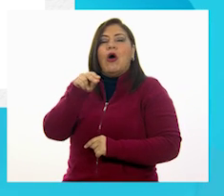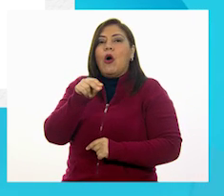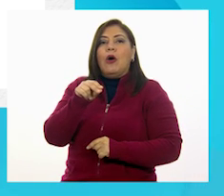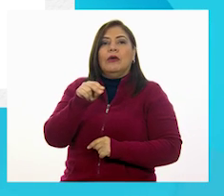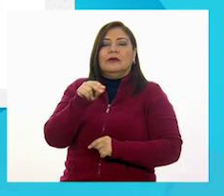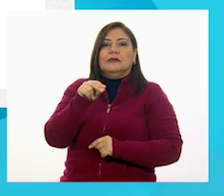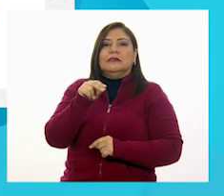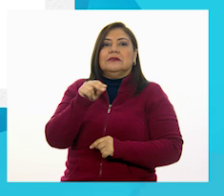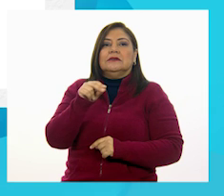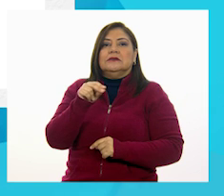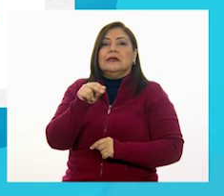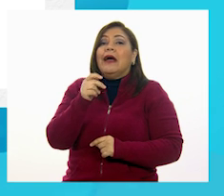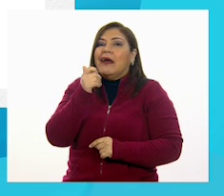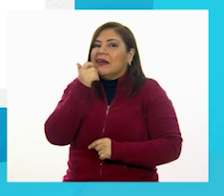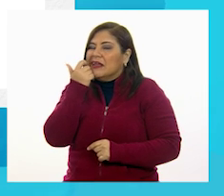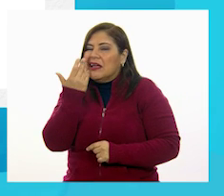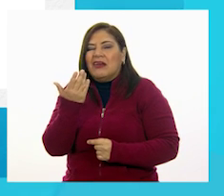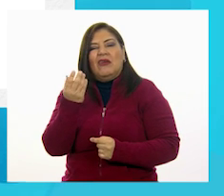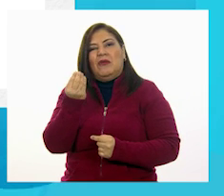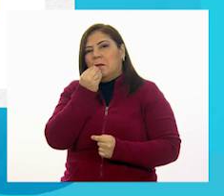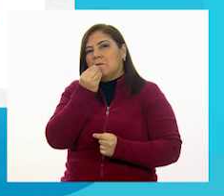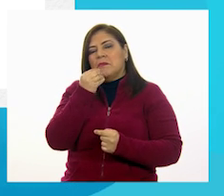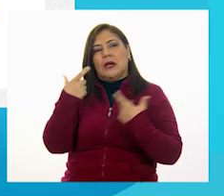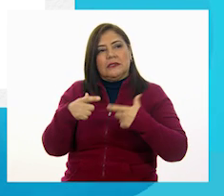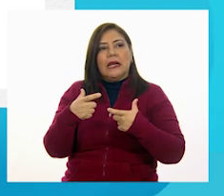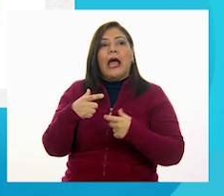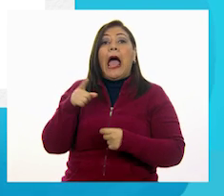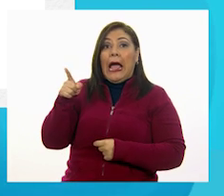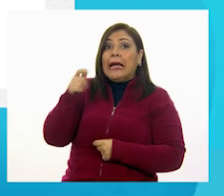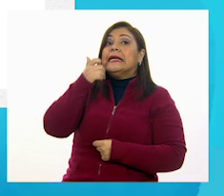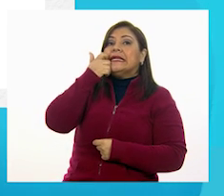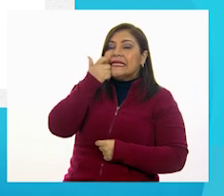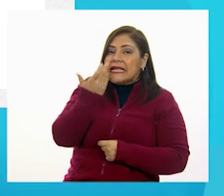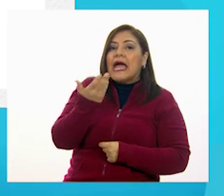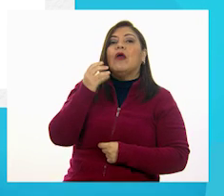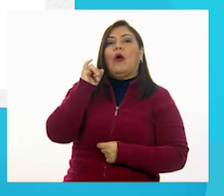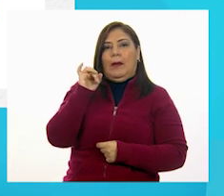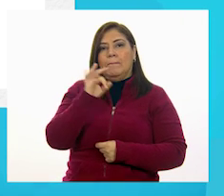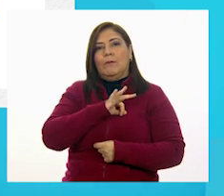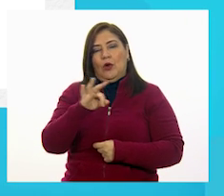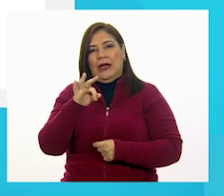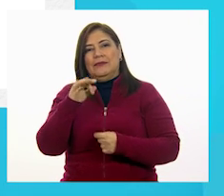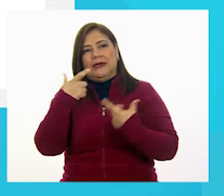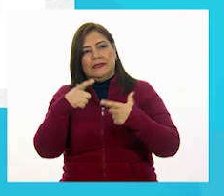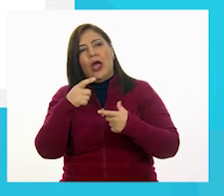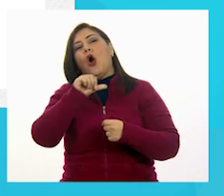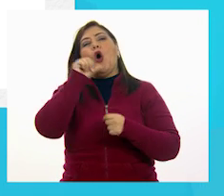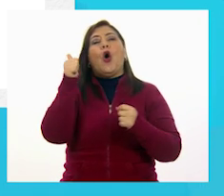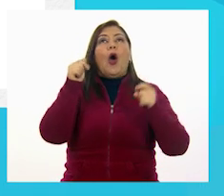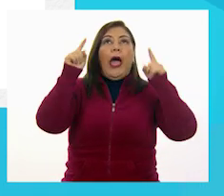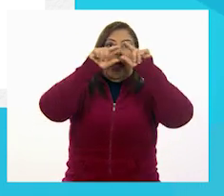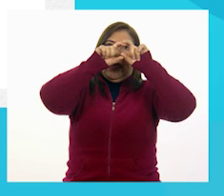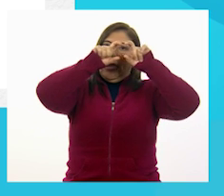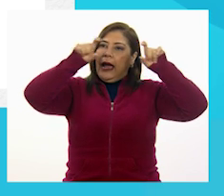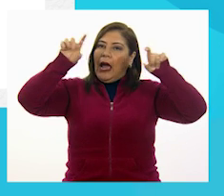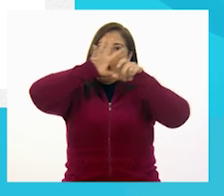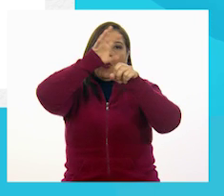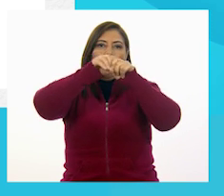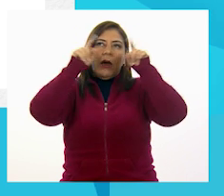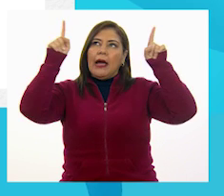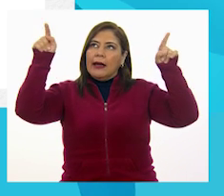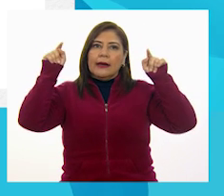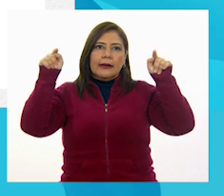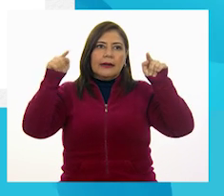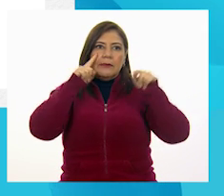¿Ahí quieres o no quieres comer pastel? Ahí sí quieres comer pastel. Ah, muy bien. Y en la otra, donde encierro toda la oración con los